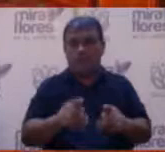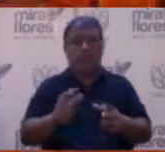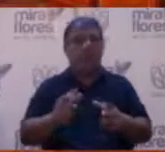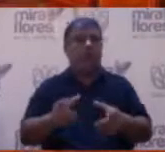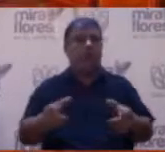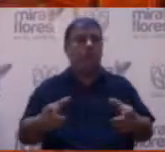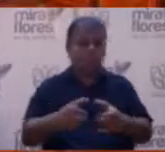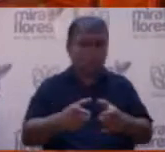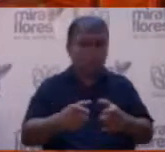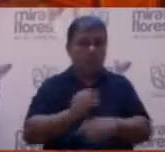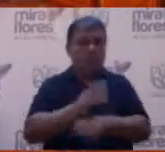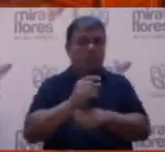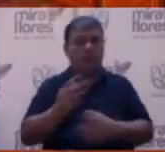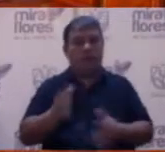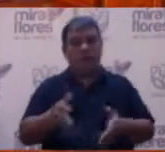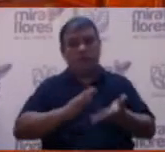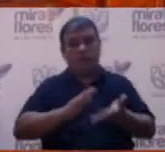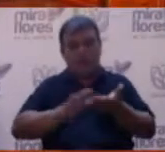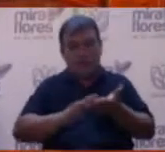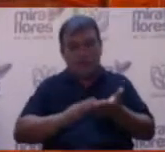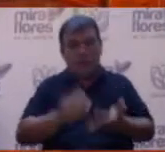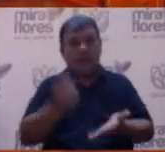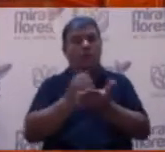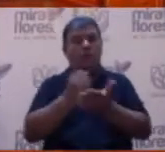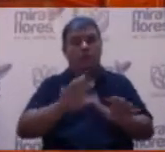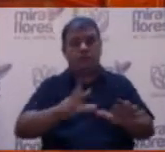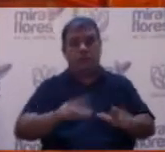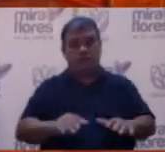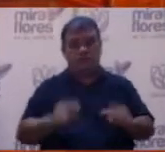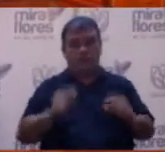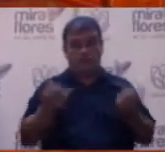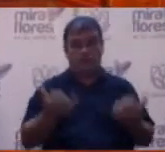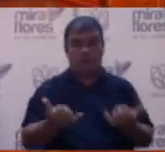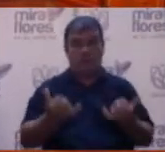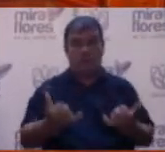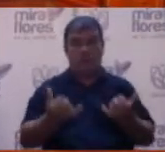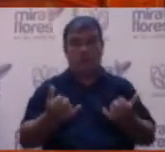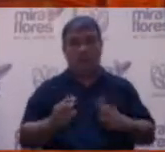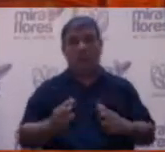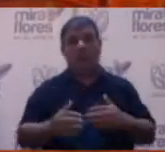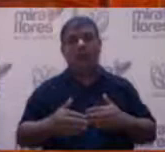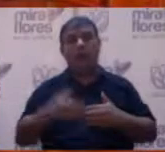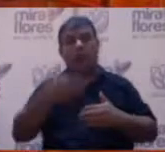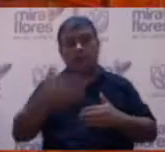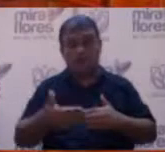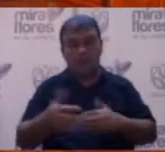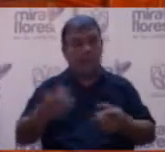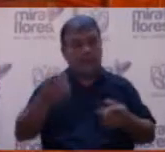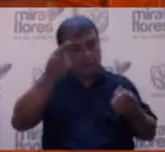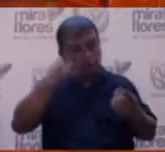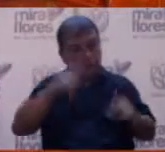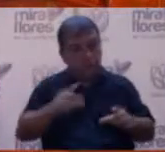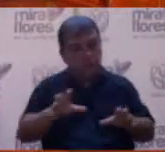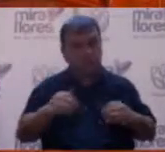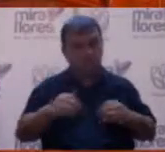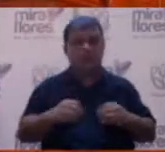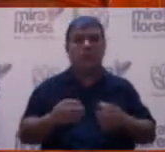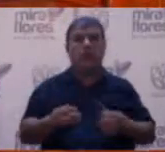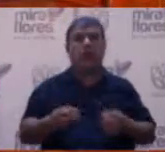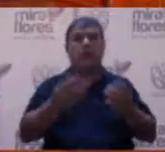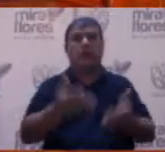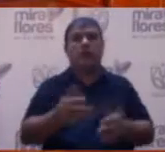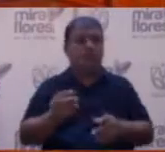la aprobación de la siguiente acta o del acta de esta sesión para poder tomar los acuerdos y